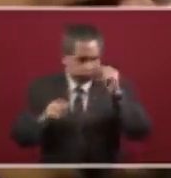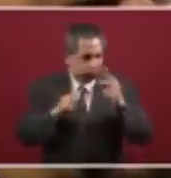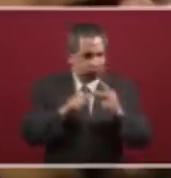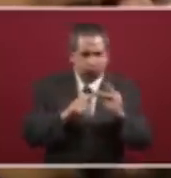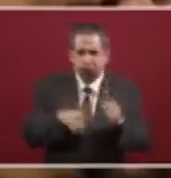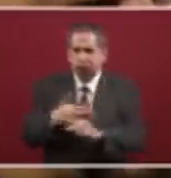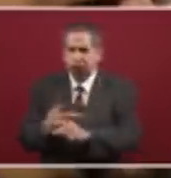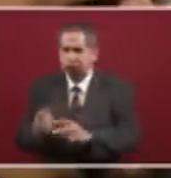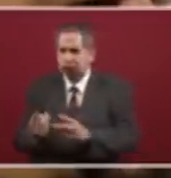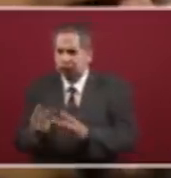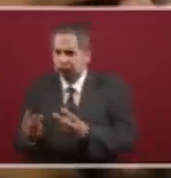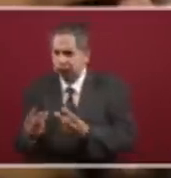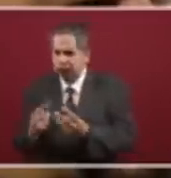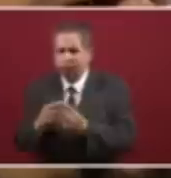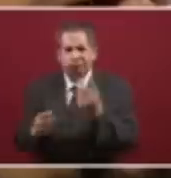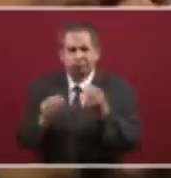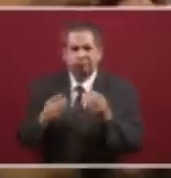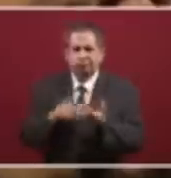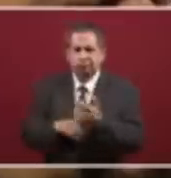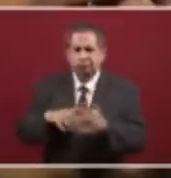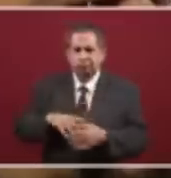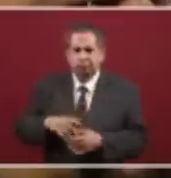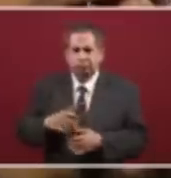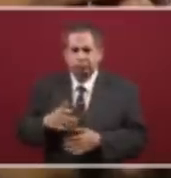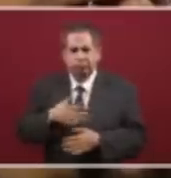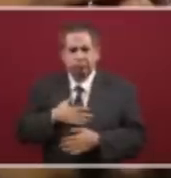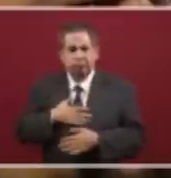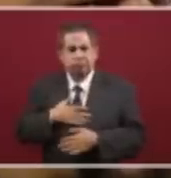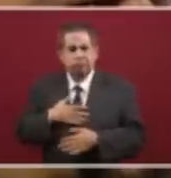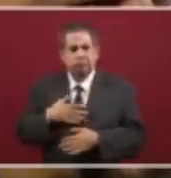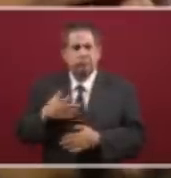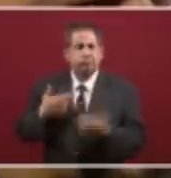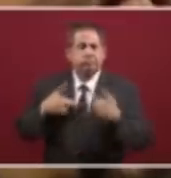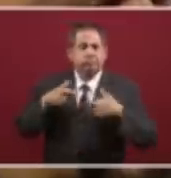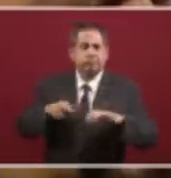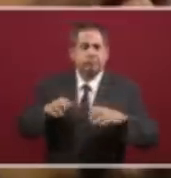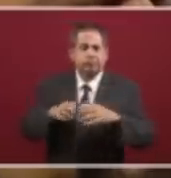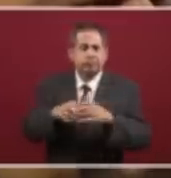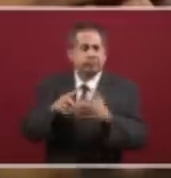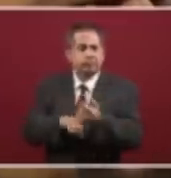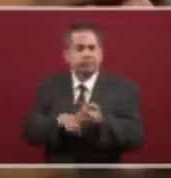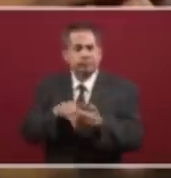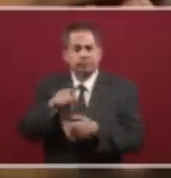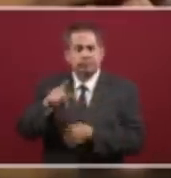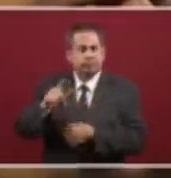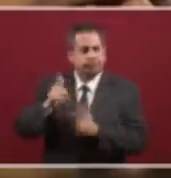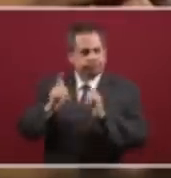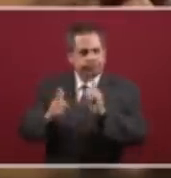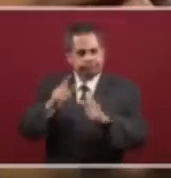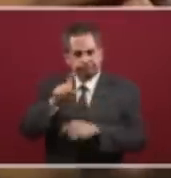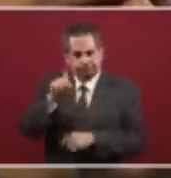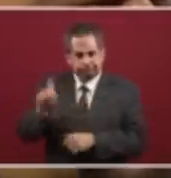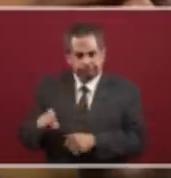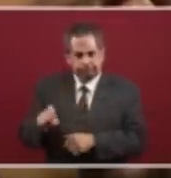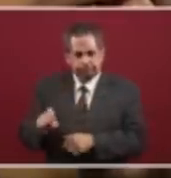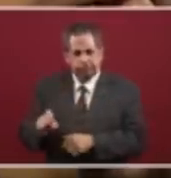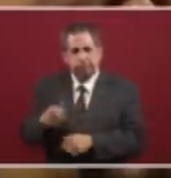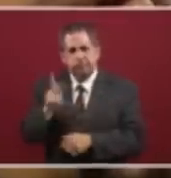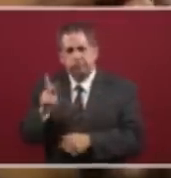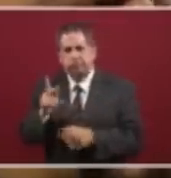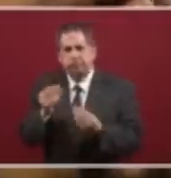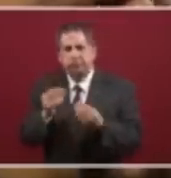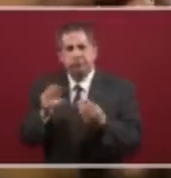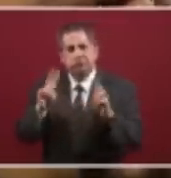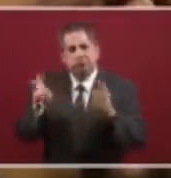tercero tengo muchas cuestiones soy porque los representados de líneas de laredo texas y tengo